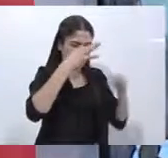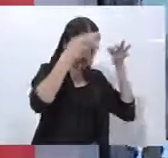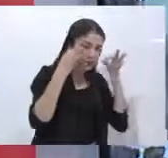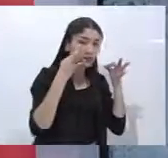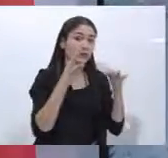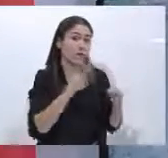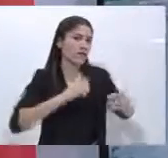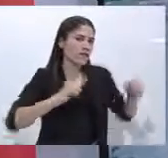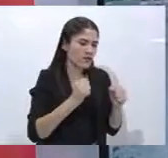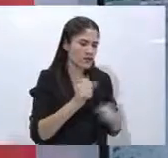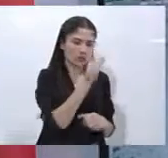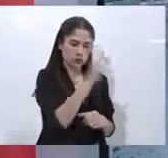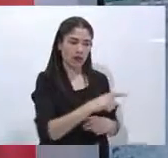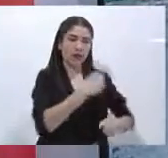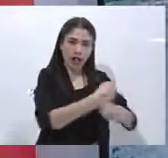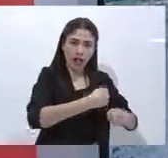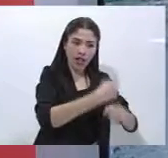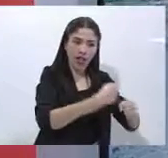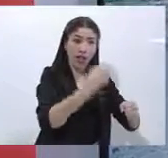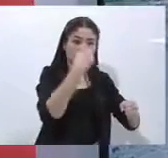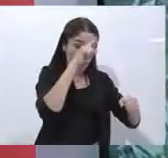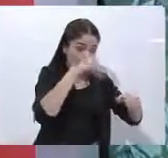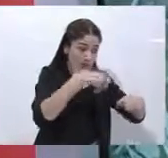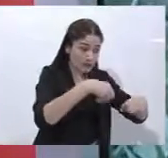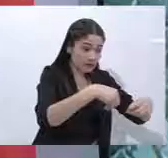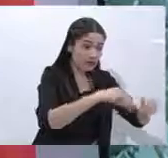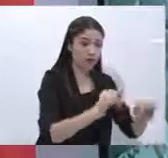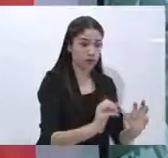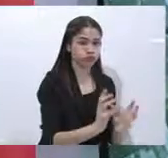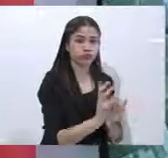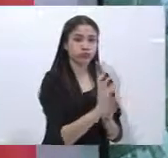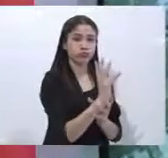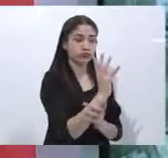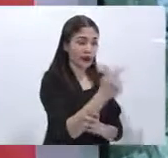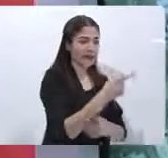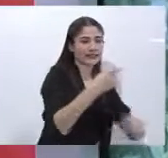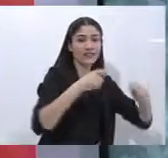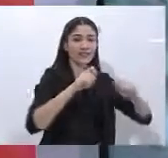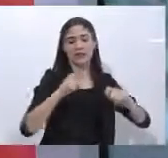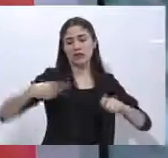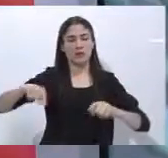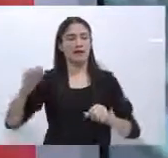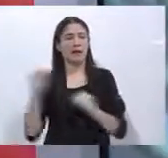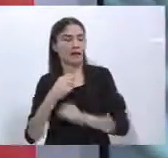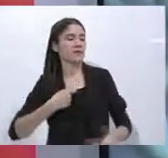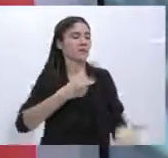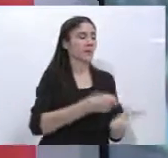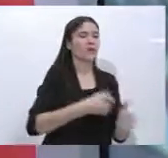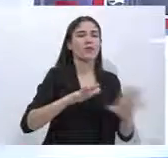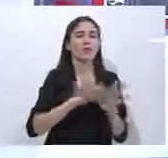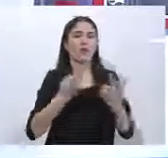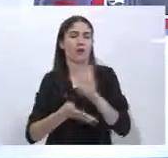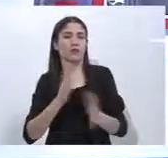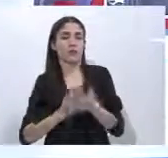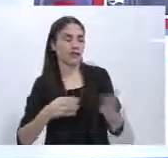frío o en cualquier tipo de temperatura de clima él está ahí al lado de su cultivo es la tira algunas